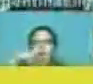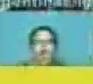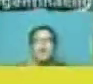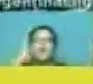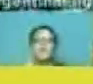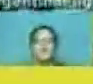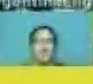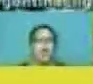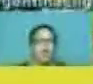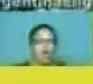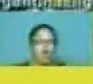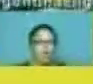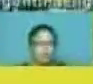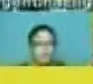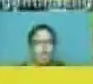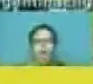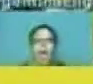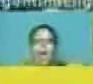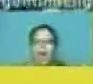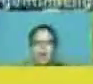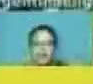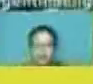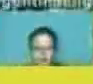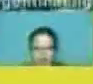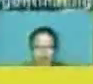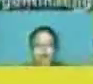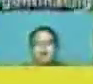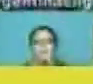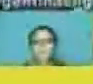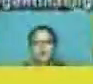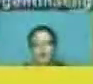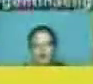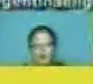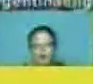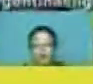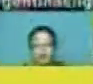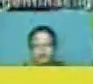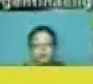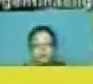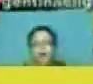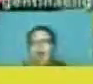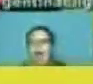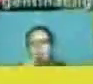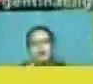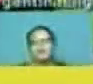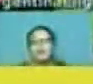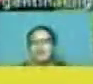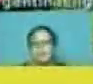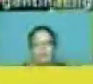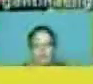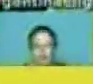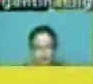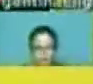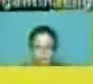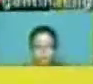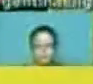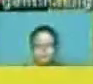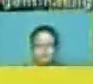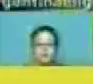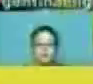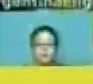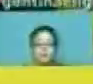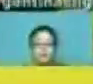alegría, está desbordando a todos. Así que esperemos el cordobés querido. Esperemos Mauricio para que